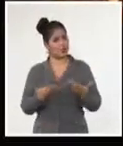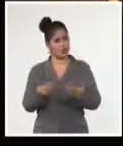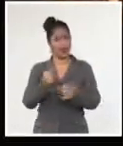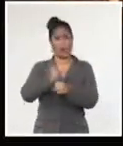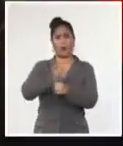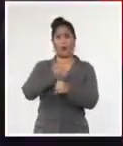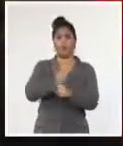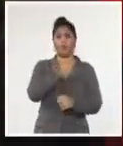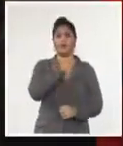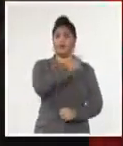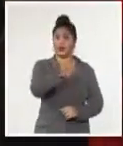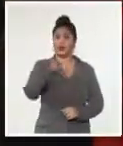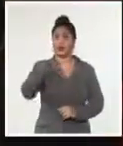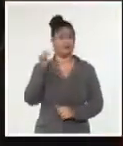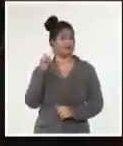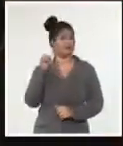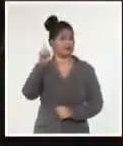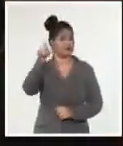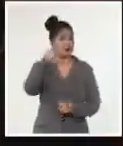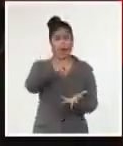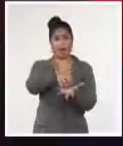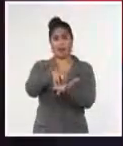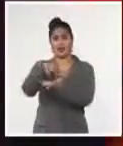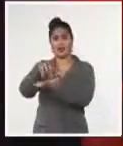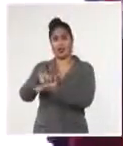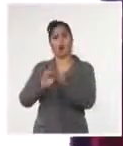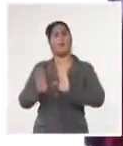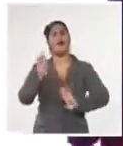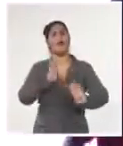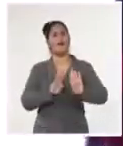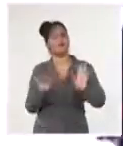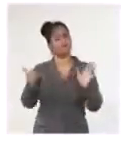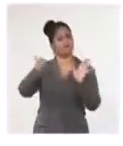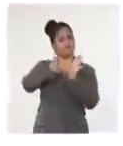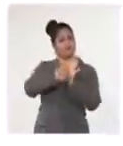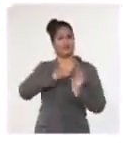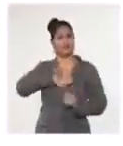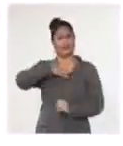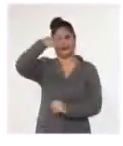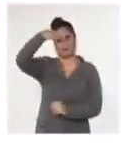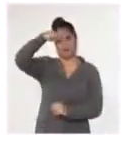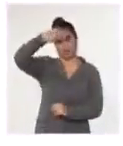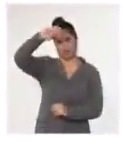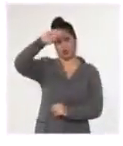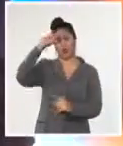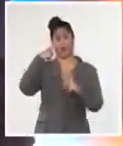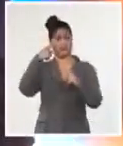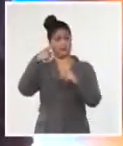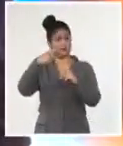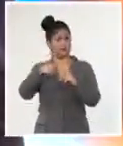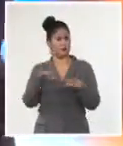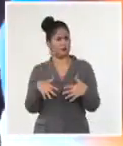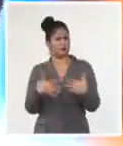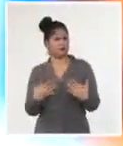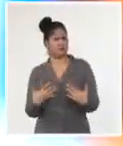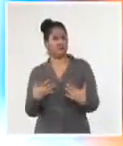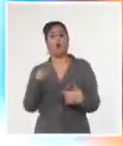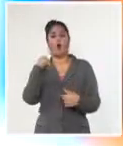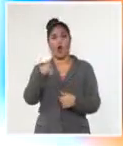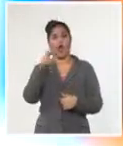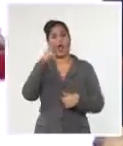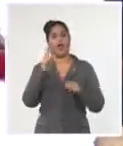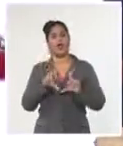comunidades venezolanas para defender la identidad nacional. La ocasión resultó oportuna para reconocer a cooperantes de la